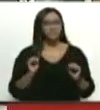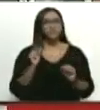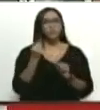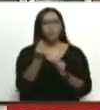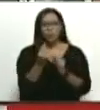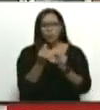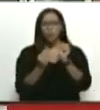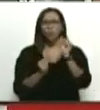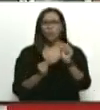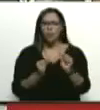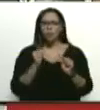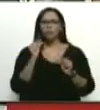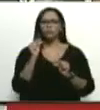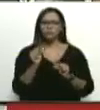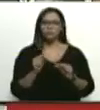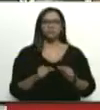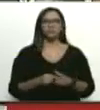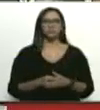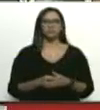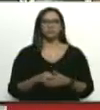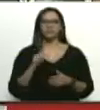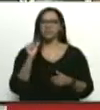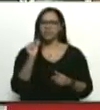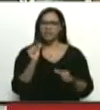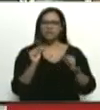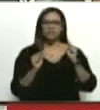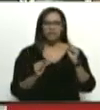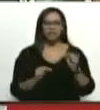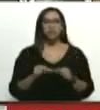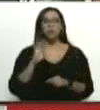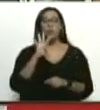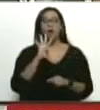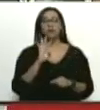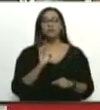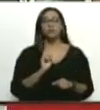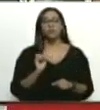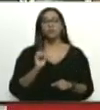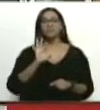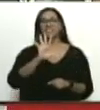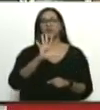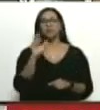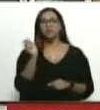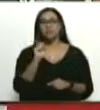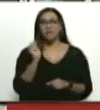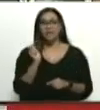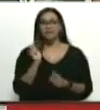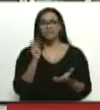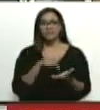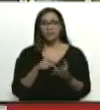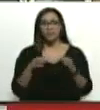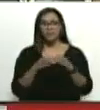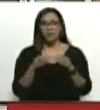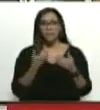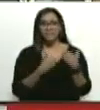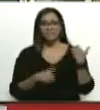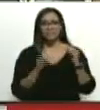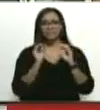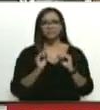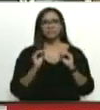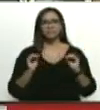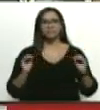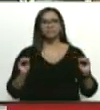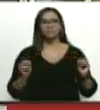detalles, ¿no? Detalles. 4 o 5 meses que venía el compañero presidente advirtiendo sobre este